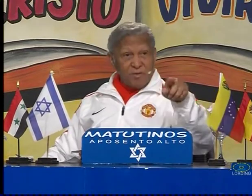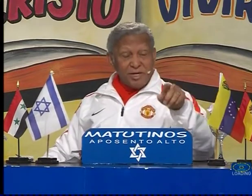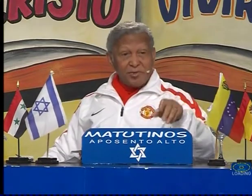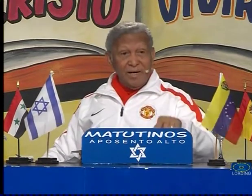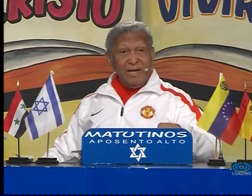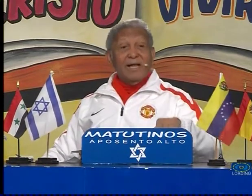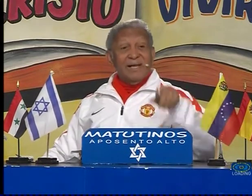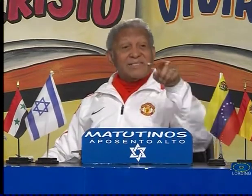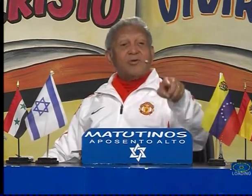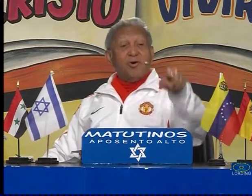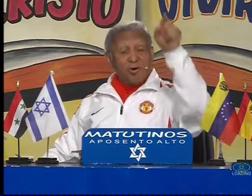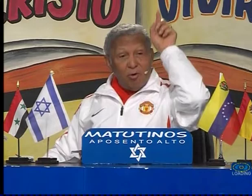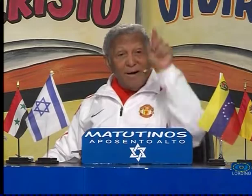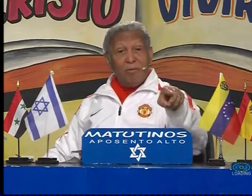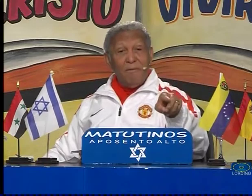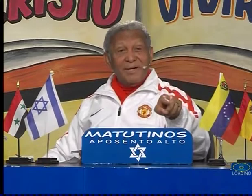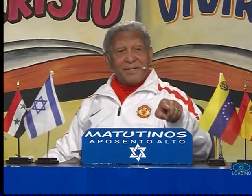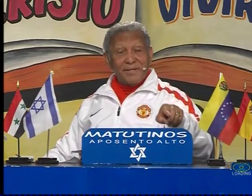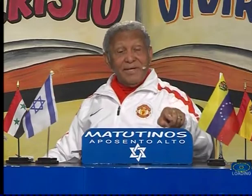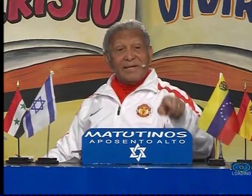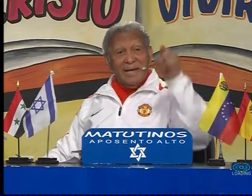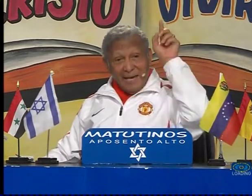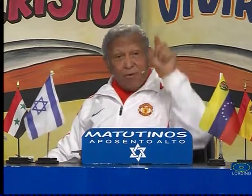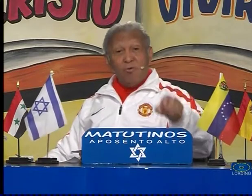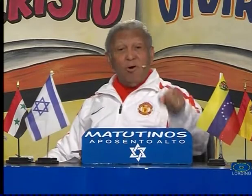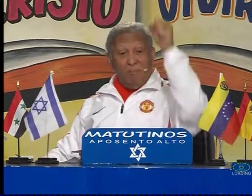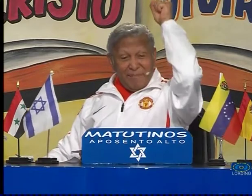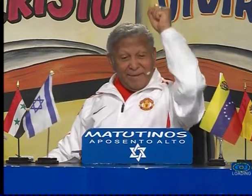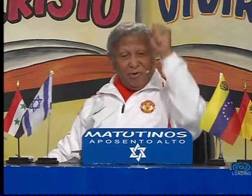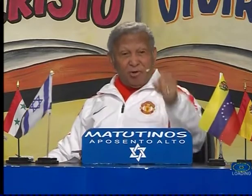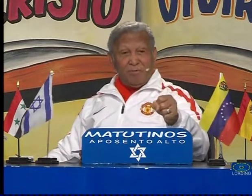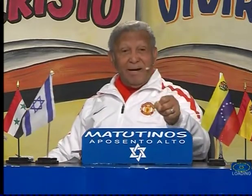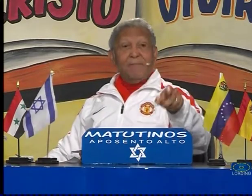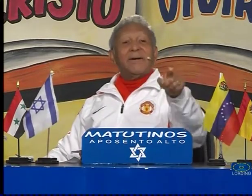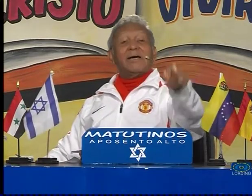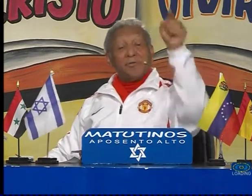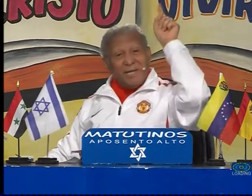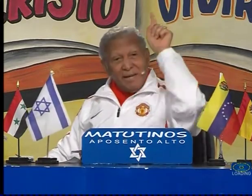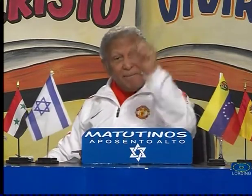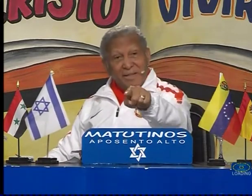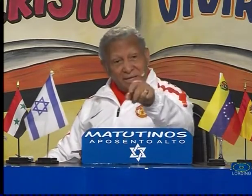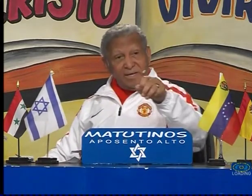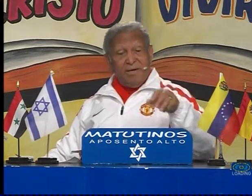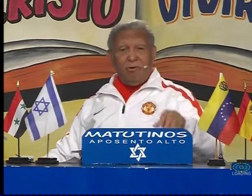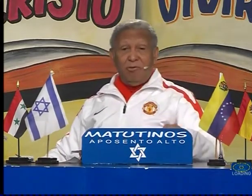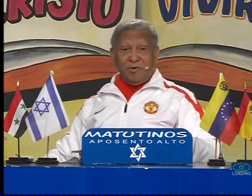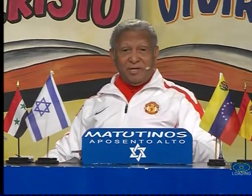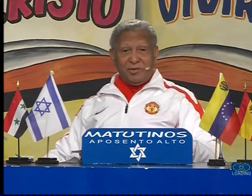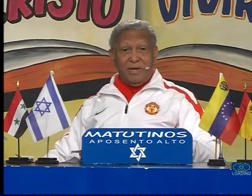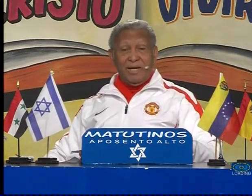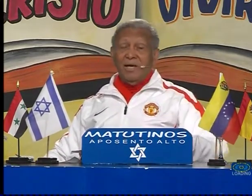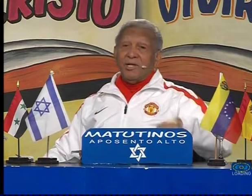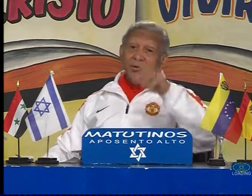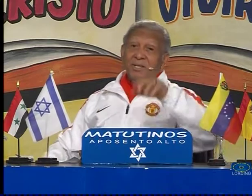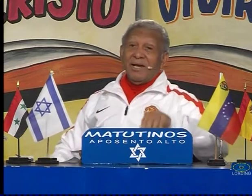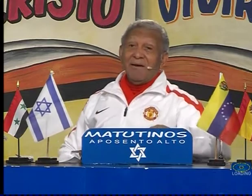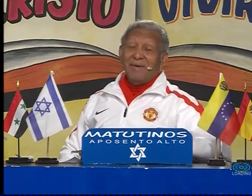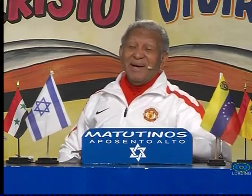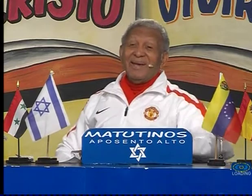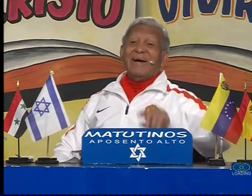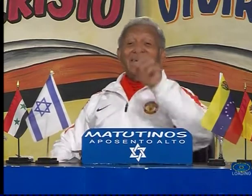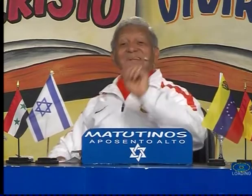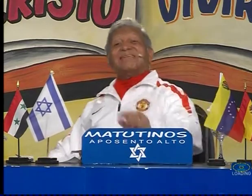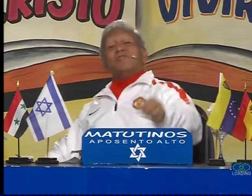usted es homosexual, el Señor lo va a convertir en un hombre normal para que usted le predique a los homosexuales. Si usted